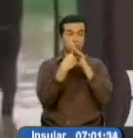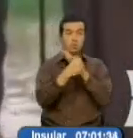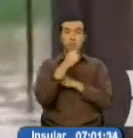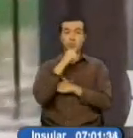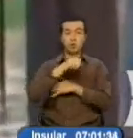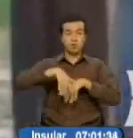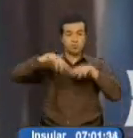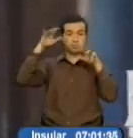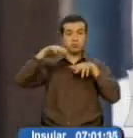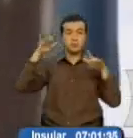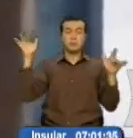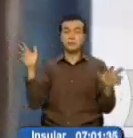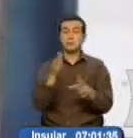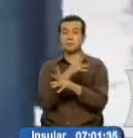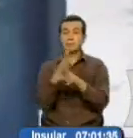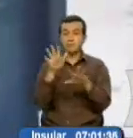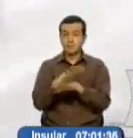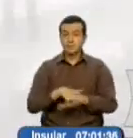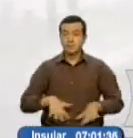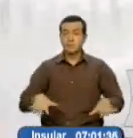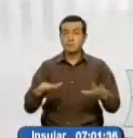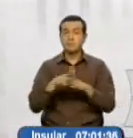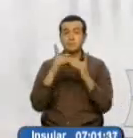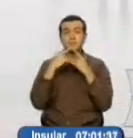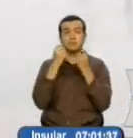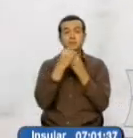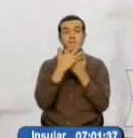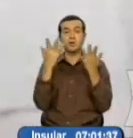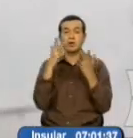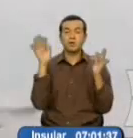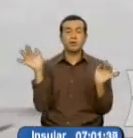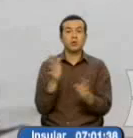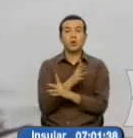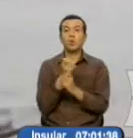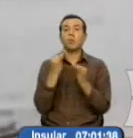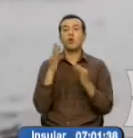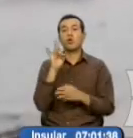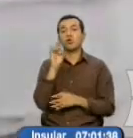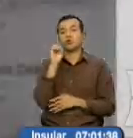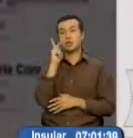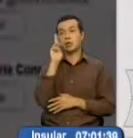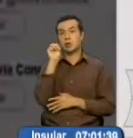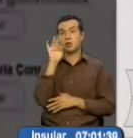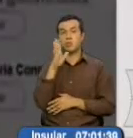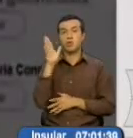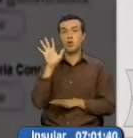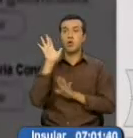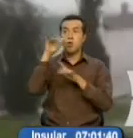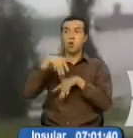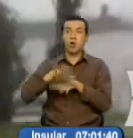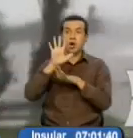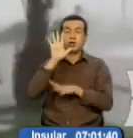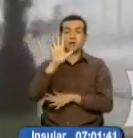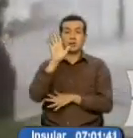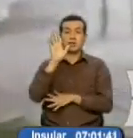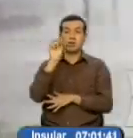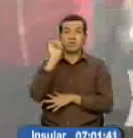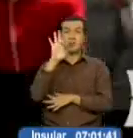de lluvias y vientos que afectan a la zona centro-sur, donde se pronostican ráfagas de vientos de hasta 80 kilómetros por hora y olas de hasta 5 metros de